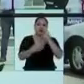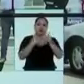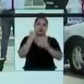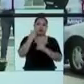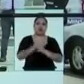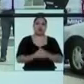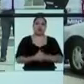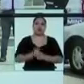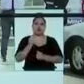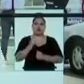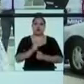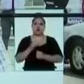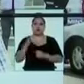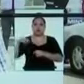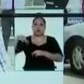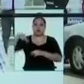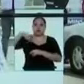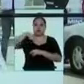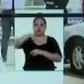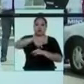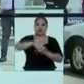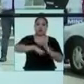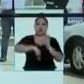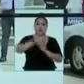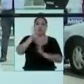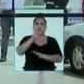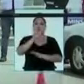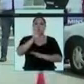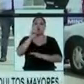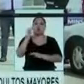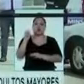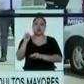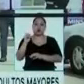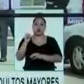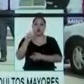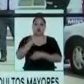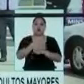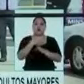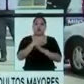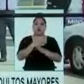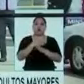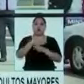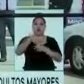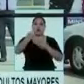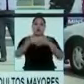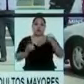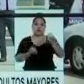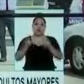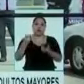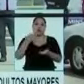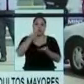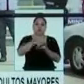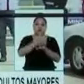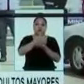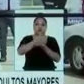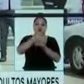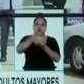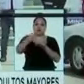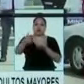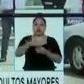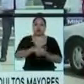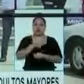salve de la cárcel. La señora que cree que la tiene, tenemos que aplaudir de haber hecho la barbaridad que hizo, de que no hay